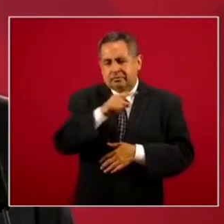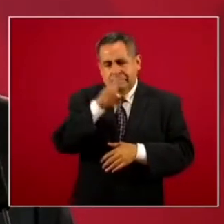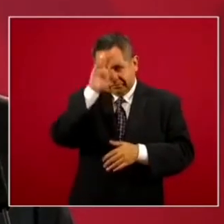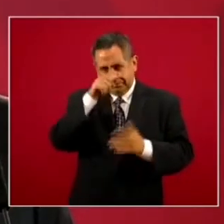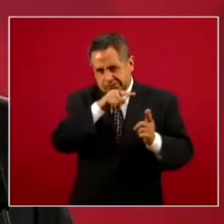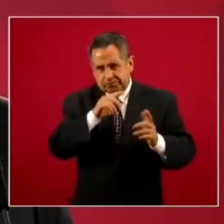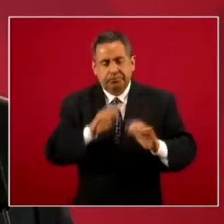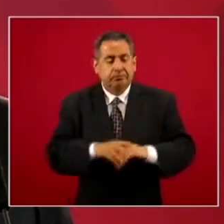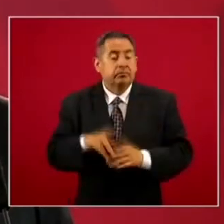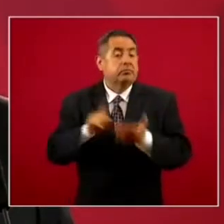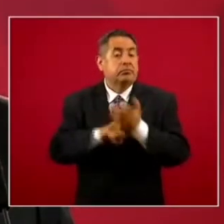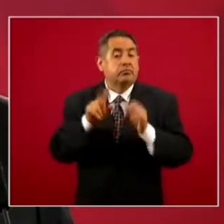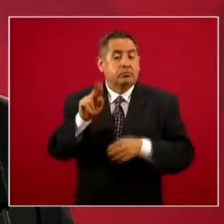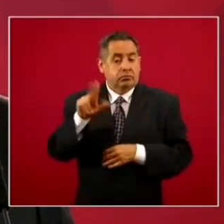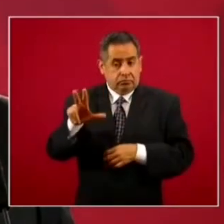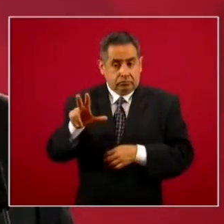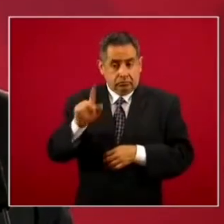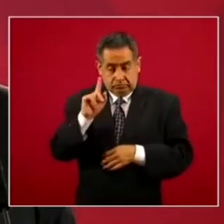el 88.